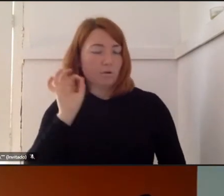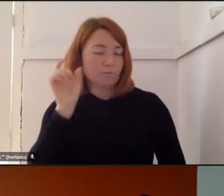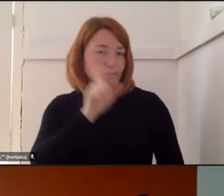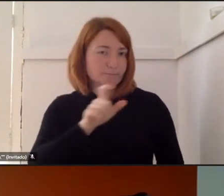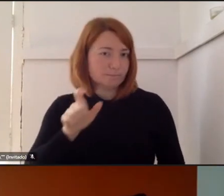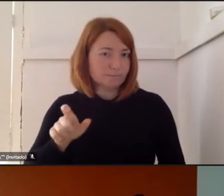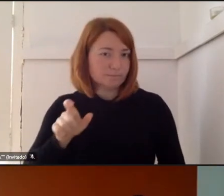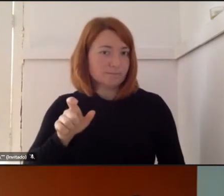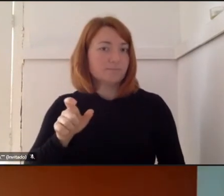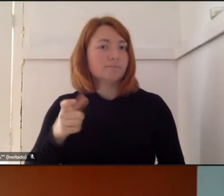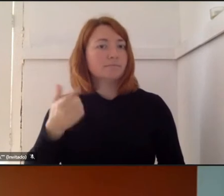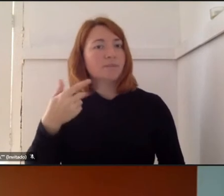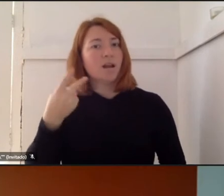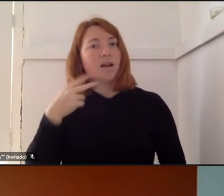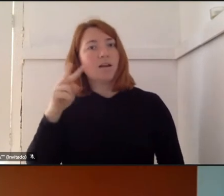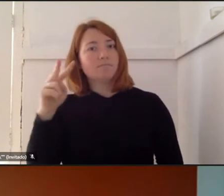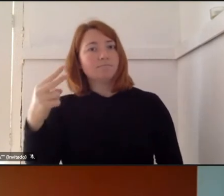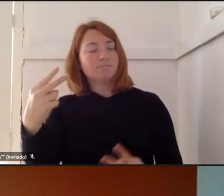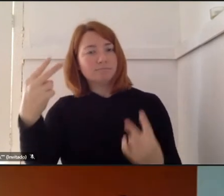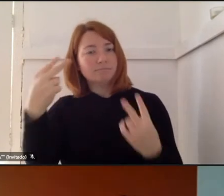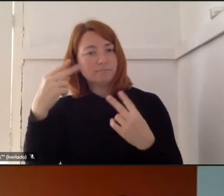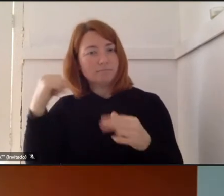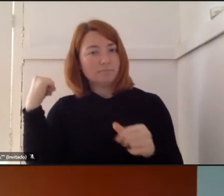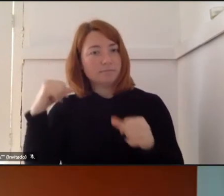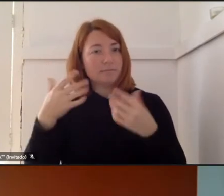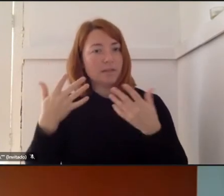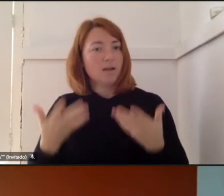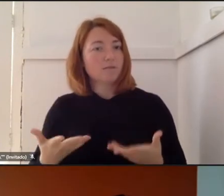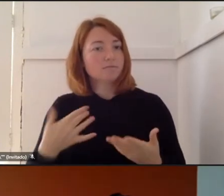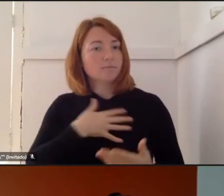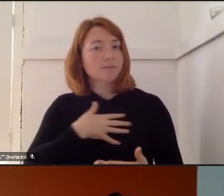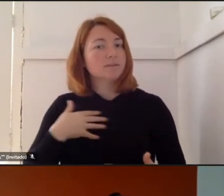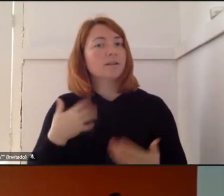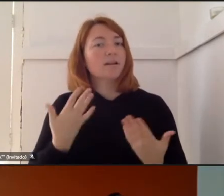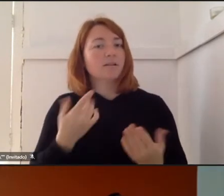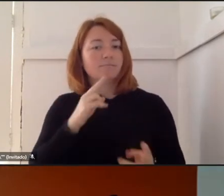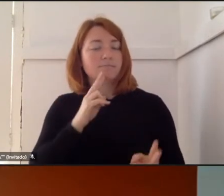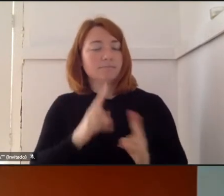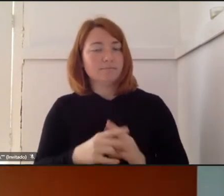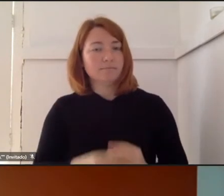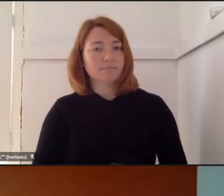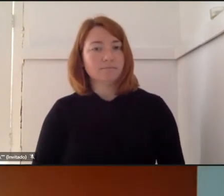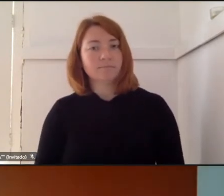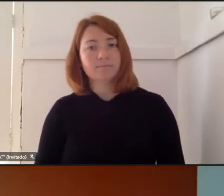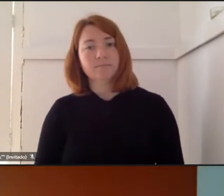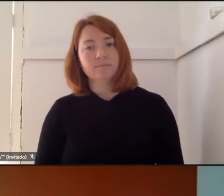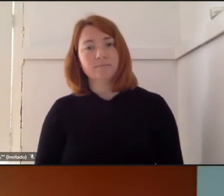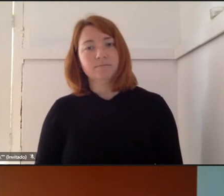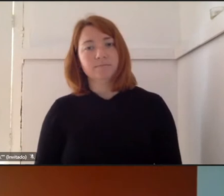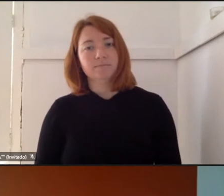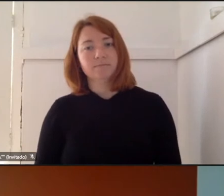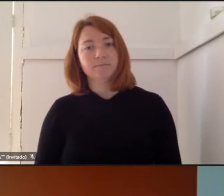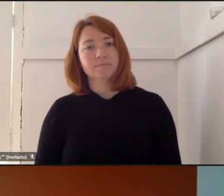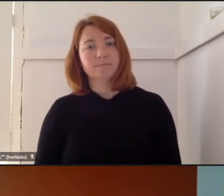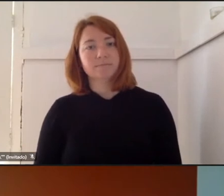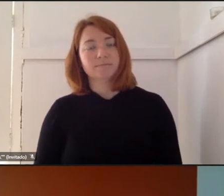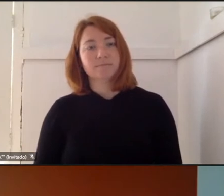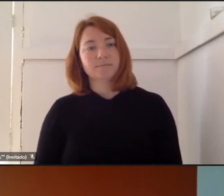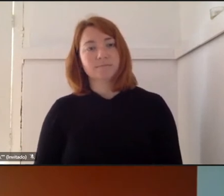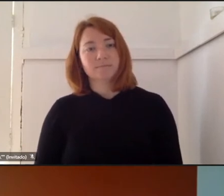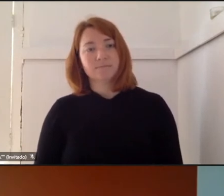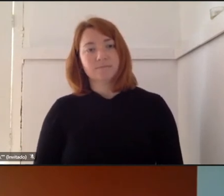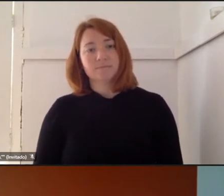hayan seguido, que nos hayan escuchado, quieran hacerte llegar. Estoy segura que en nombre de todas